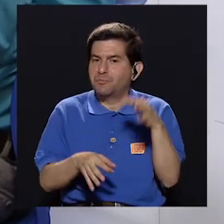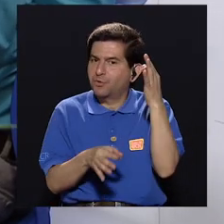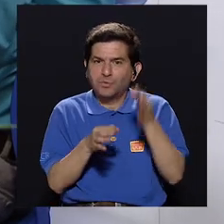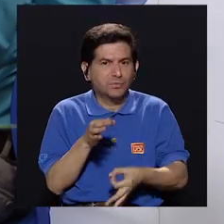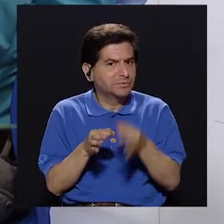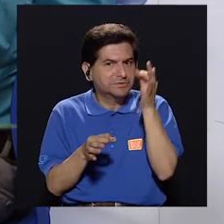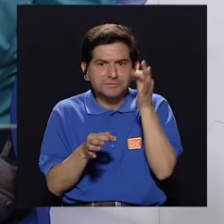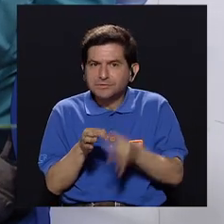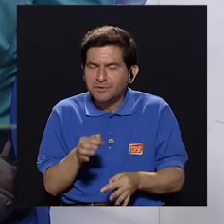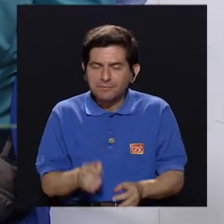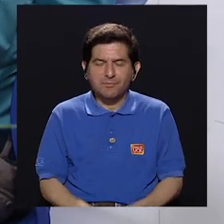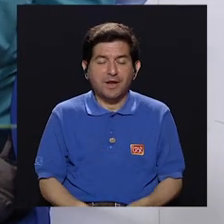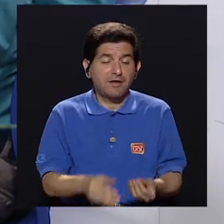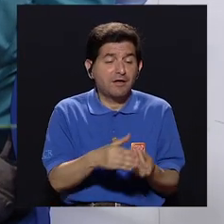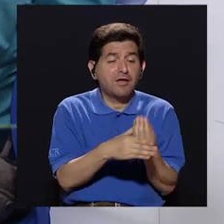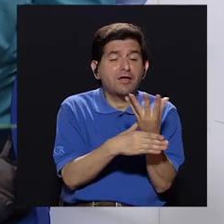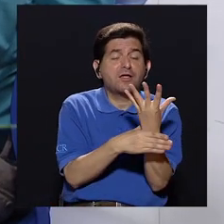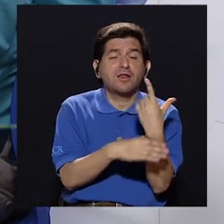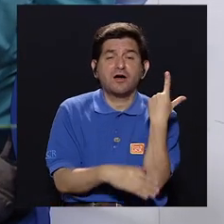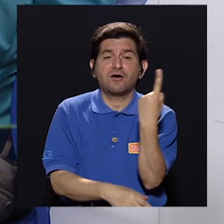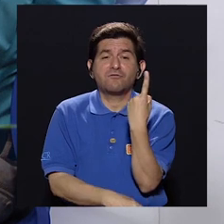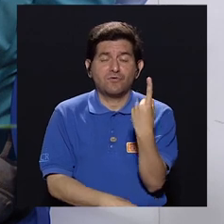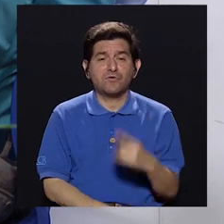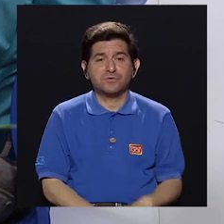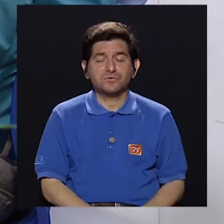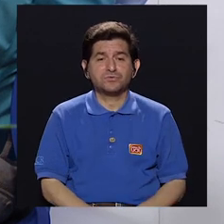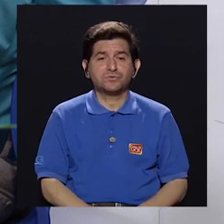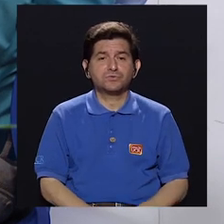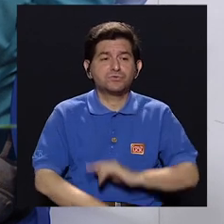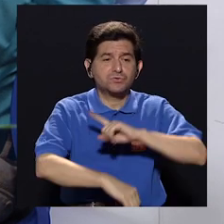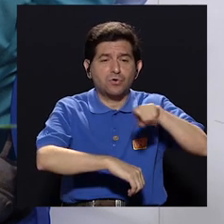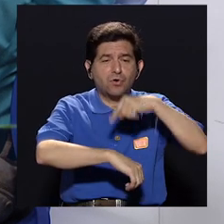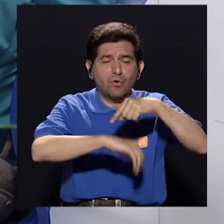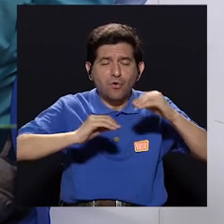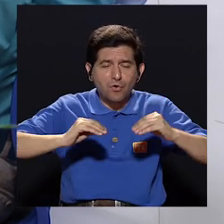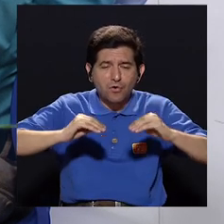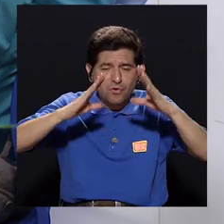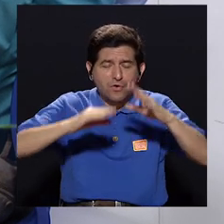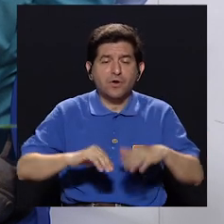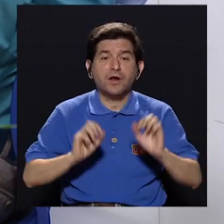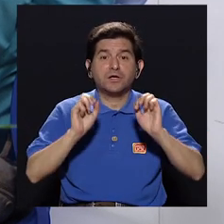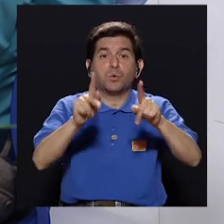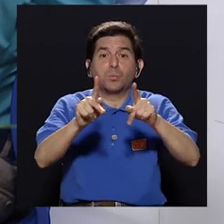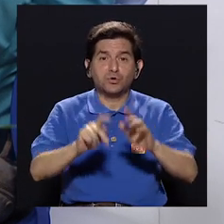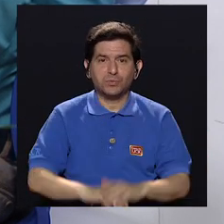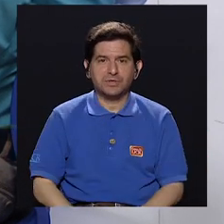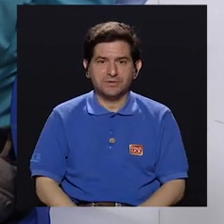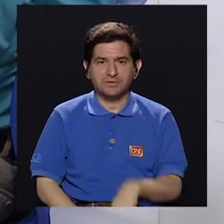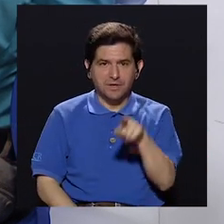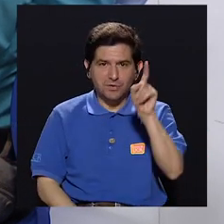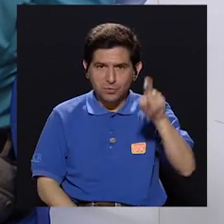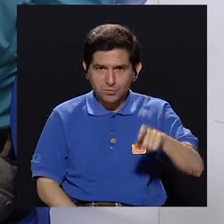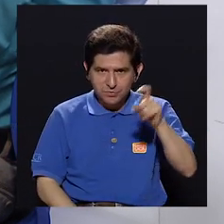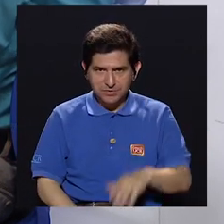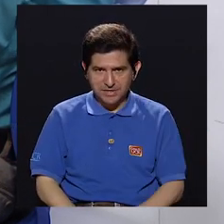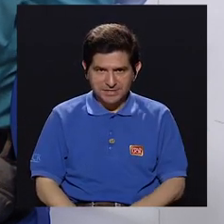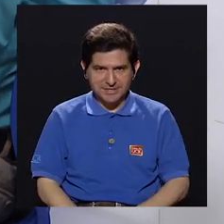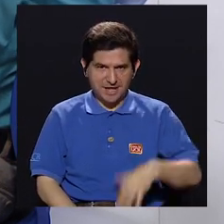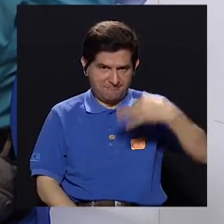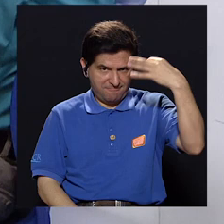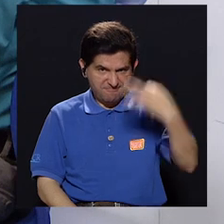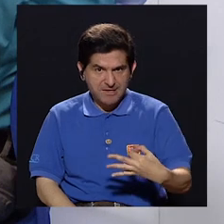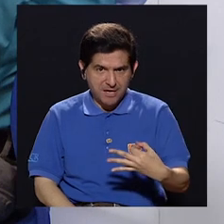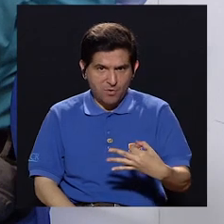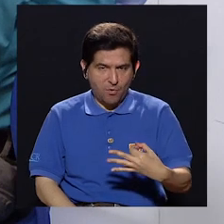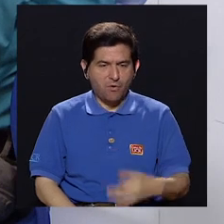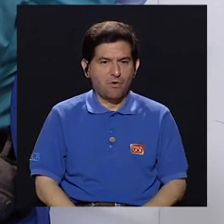tampoco es tan sencillo y las flores solamente están hábiles unas horas de la mañana o sea vos tenés que de